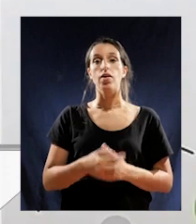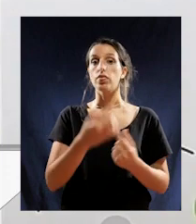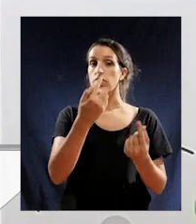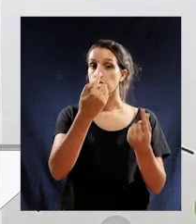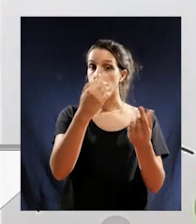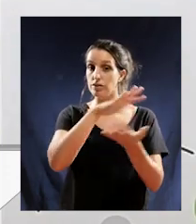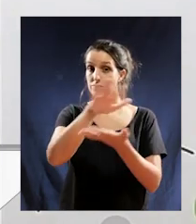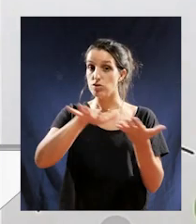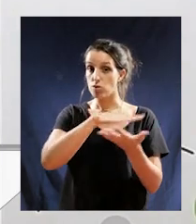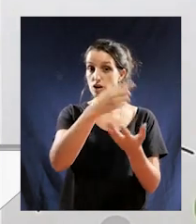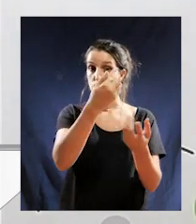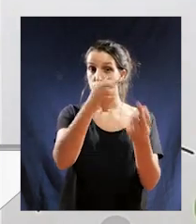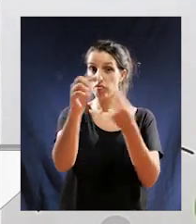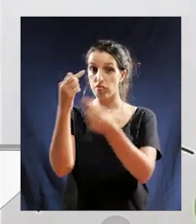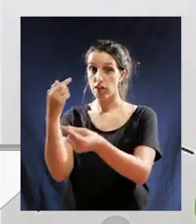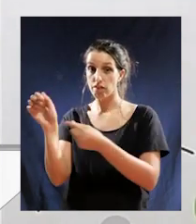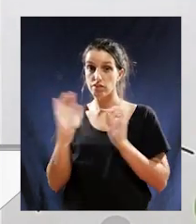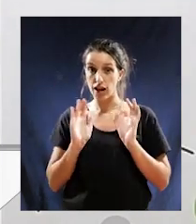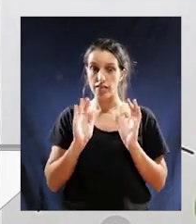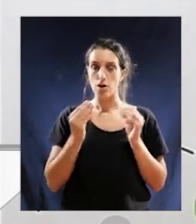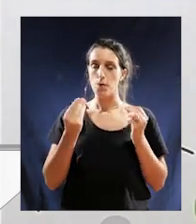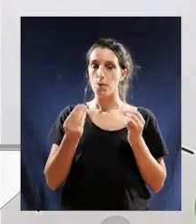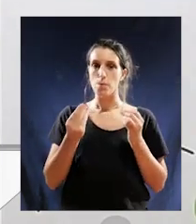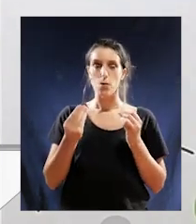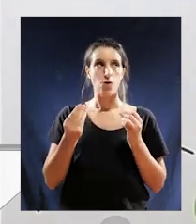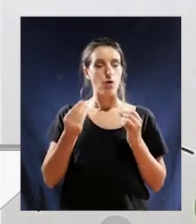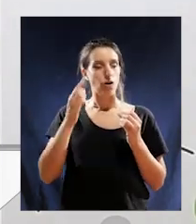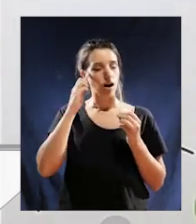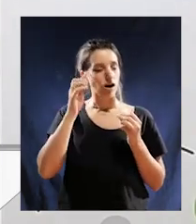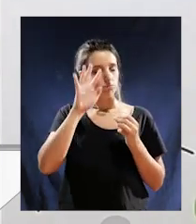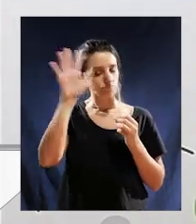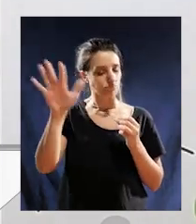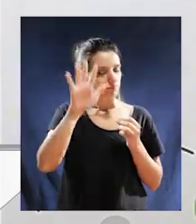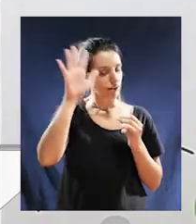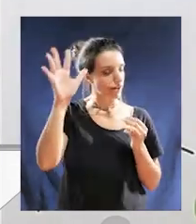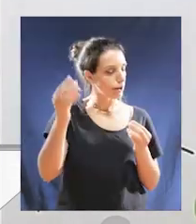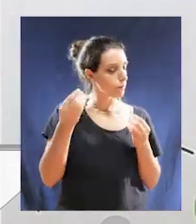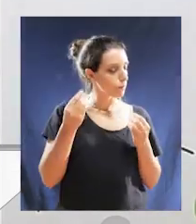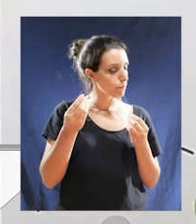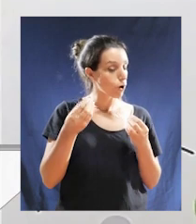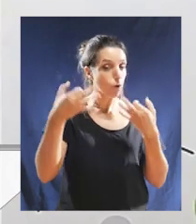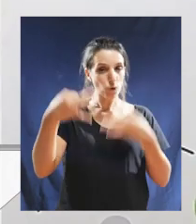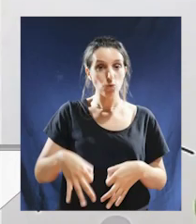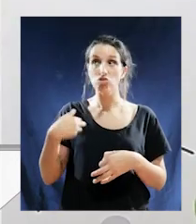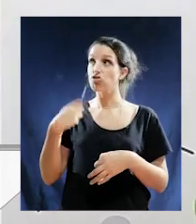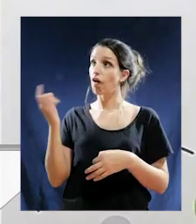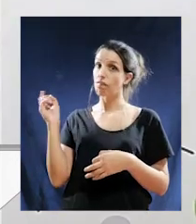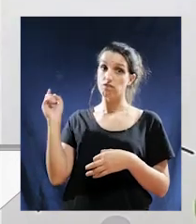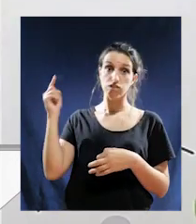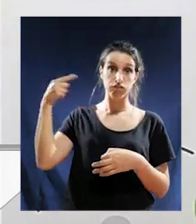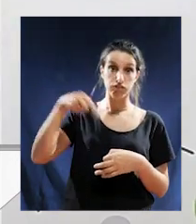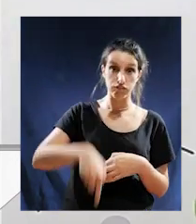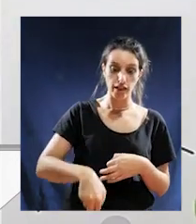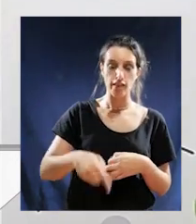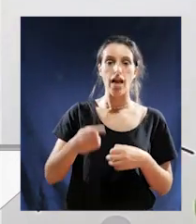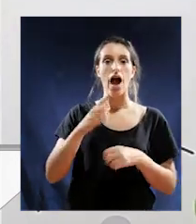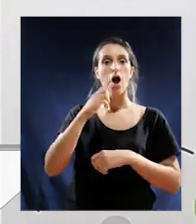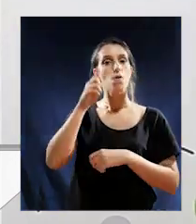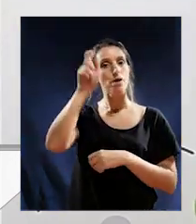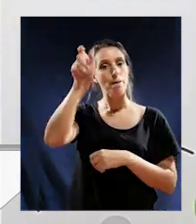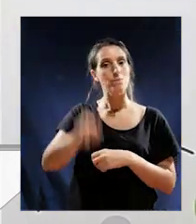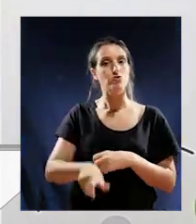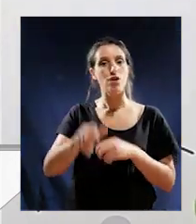son situaciones que nos dejan así como en extrema en la imaginación justo cuando venía para aquí alguien